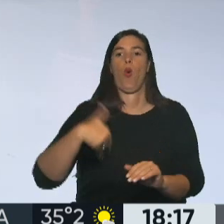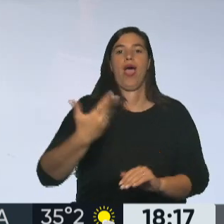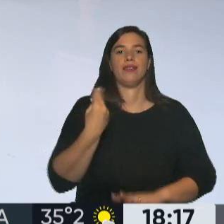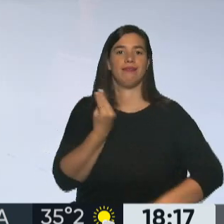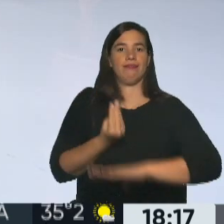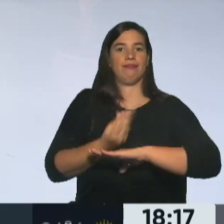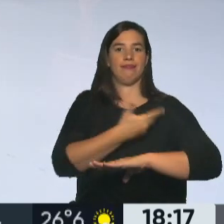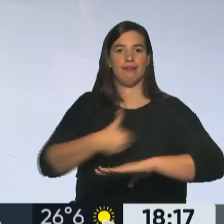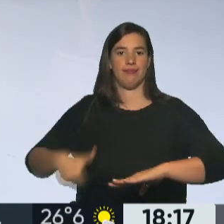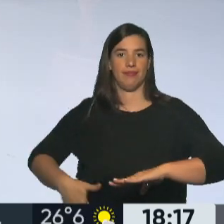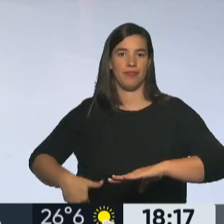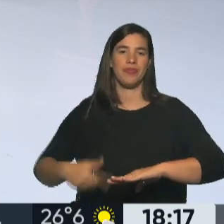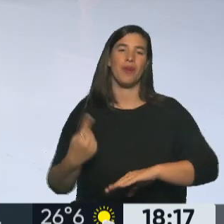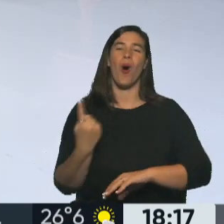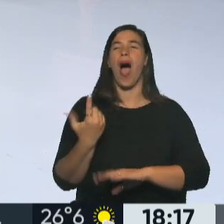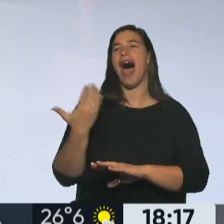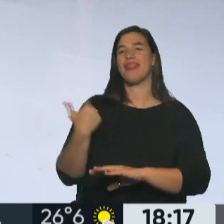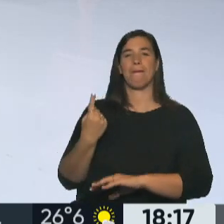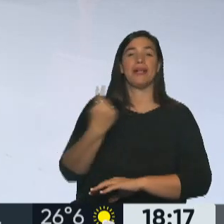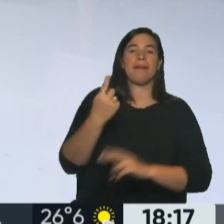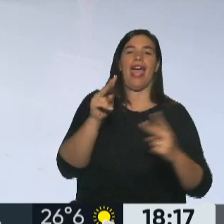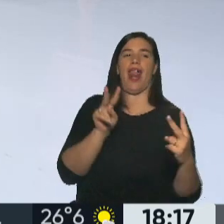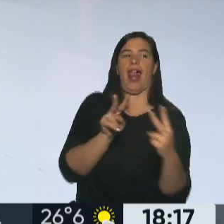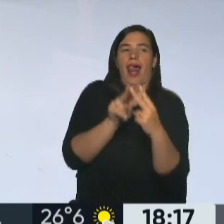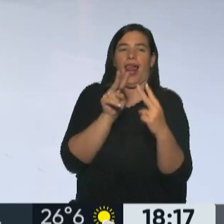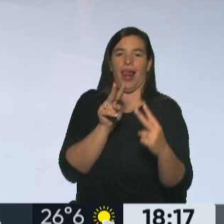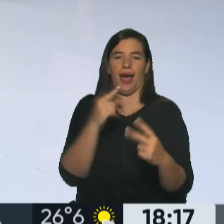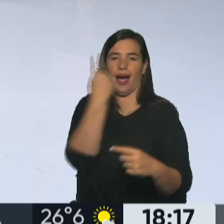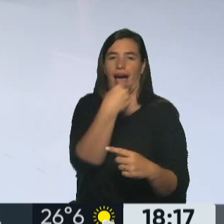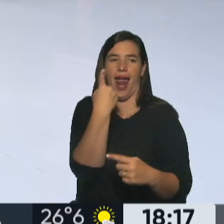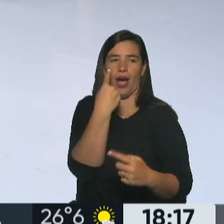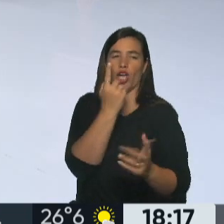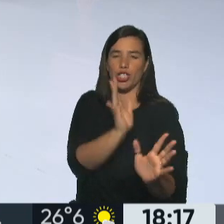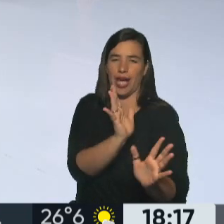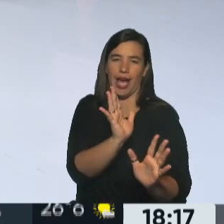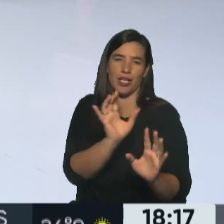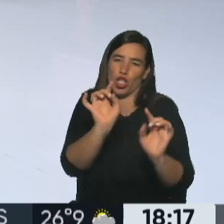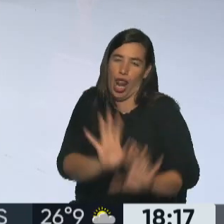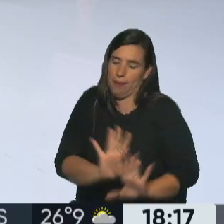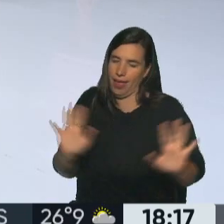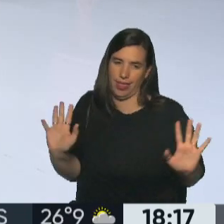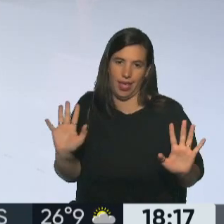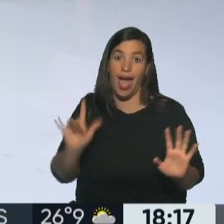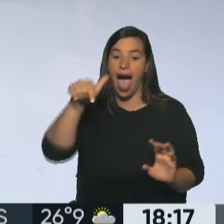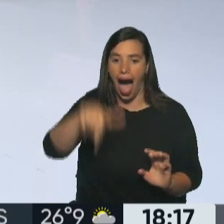un evento de conocimiento, de conocerse las caras, pero no más que eso. Ahora vamos a ver,